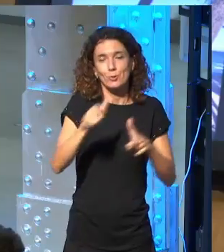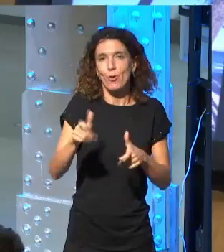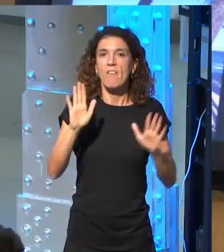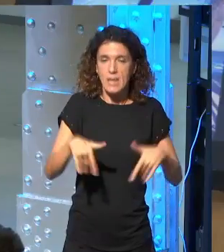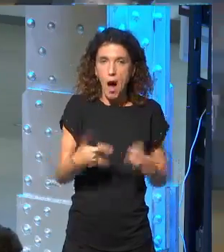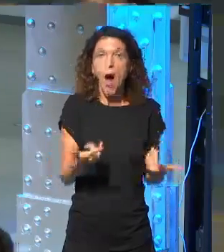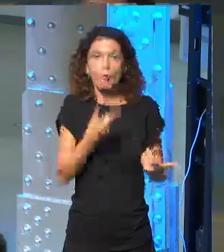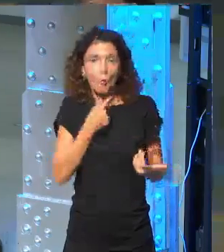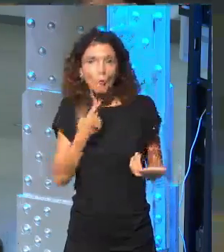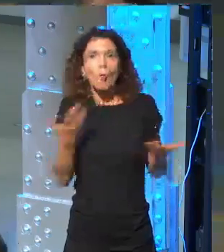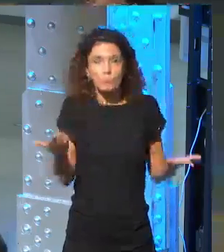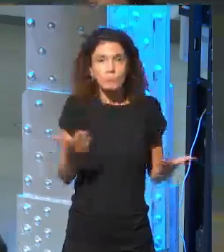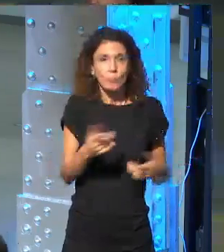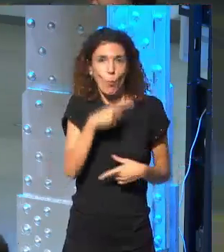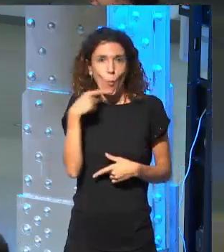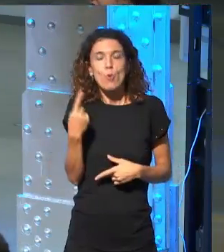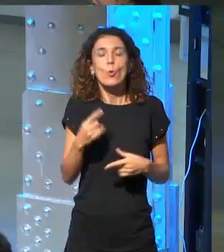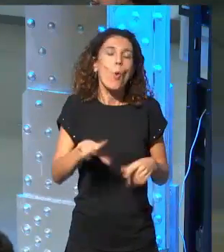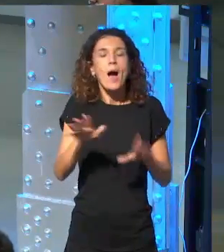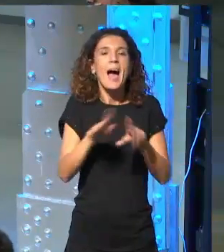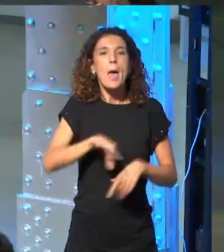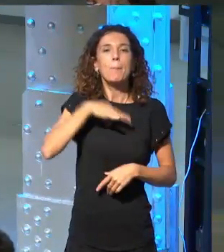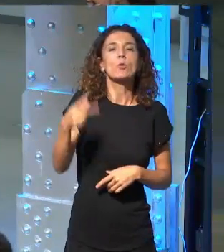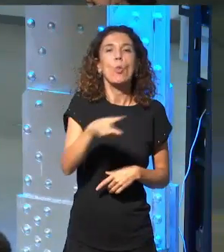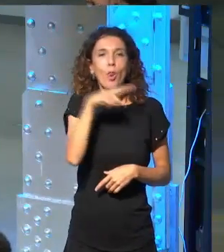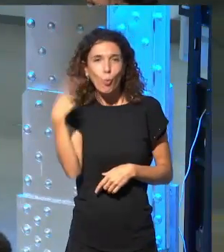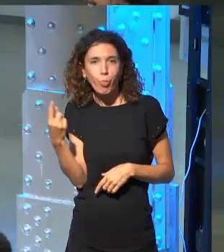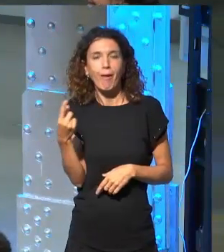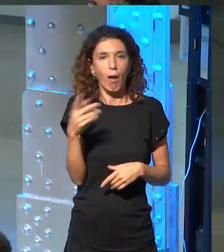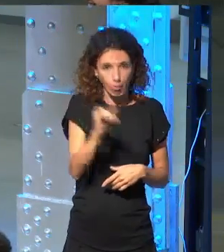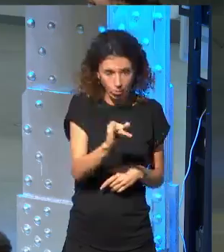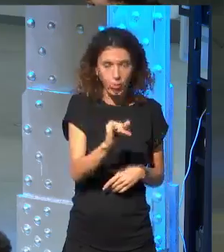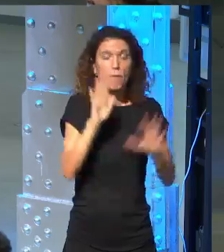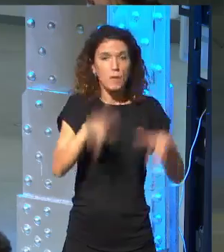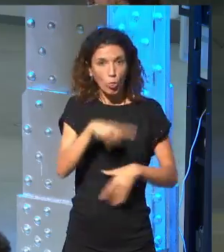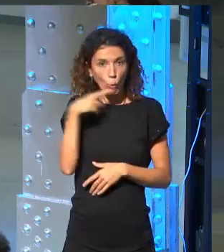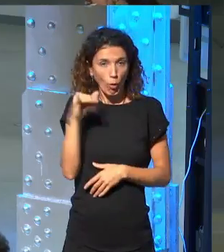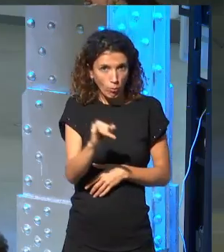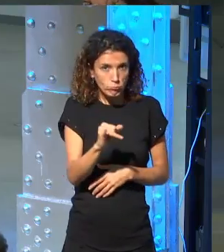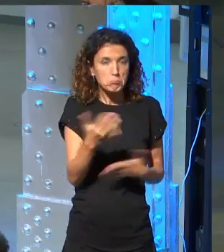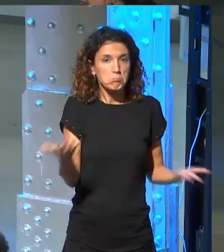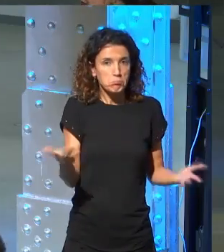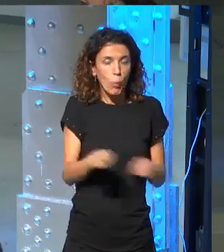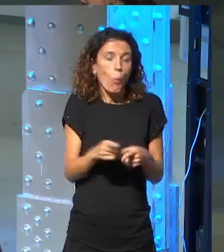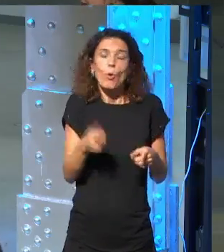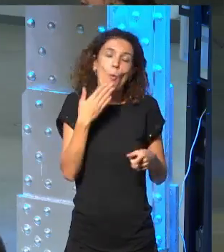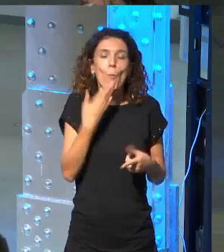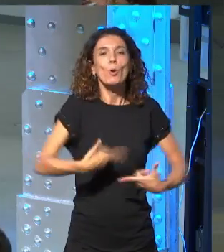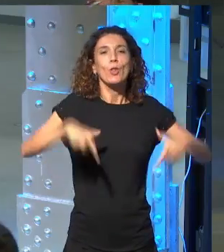nuevo como, wow, ha vuelto en espíritu el bollo, ¿no? Y nada, pues eso, el bollo al final, pues,